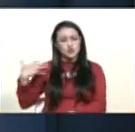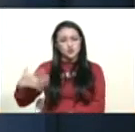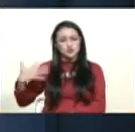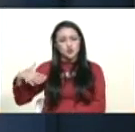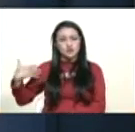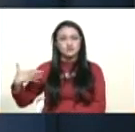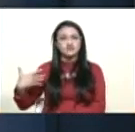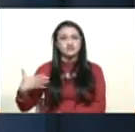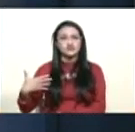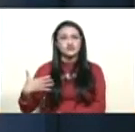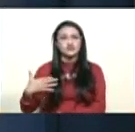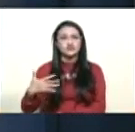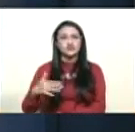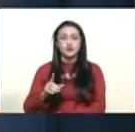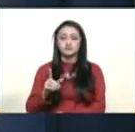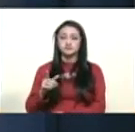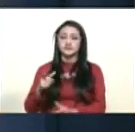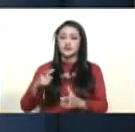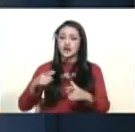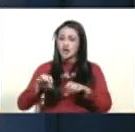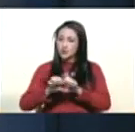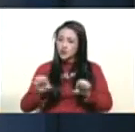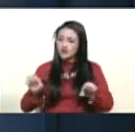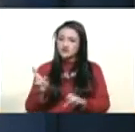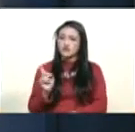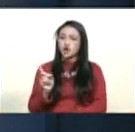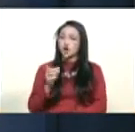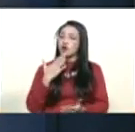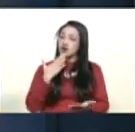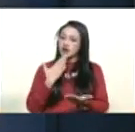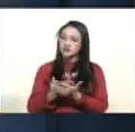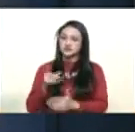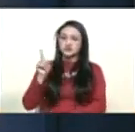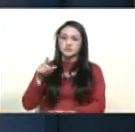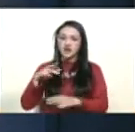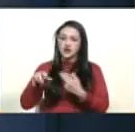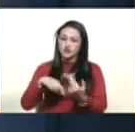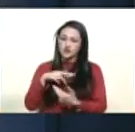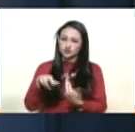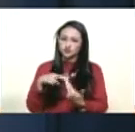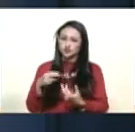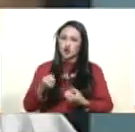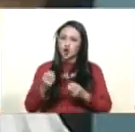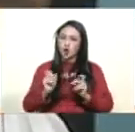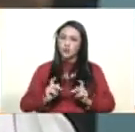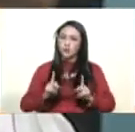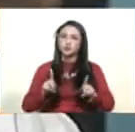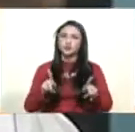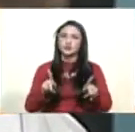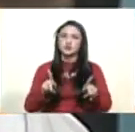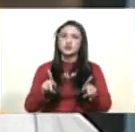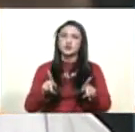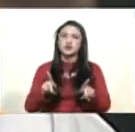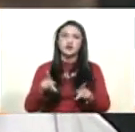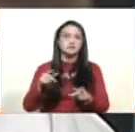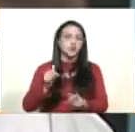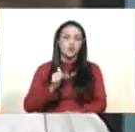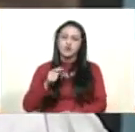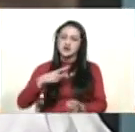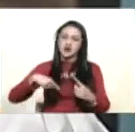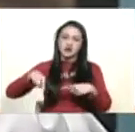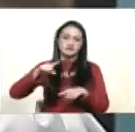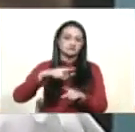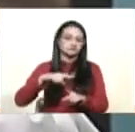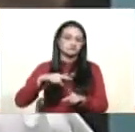no solamente desde los espacios educativos, y doy las gracias a la Revolución por darme esa oportunidad, sino desde cualquier espacio de la vida